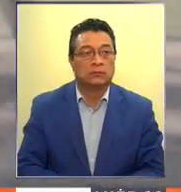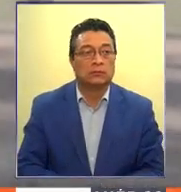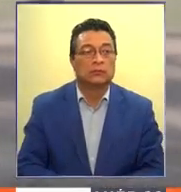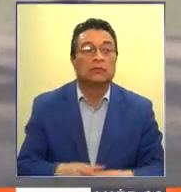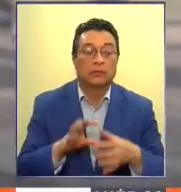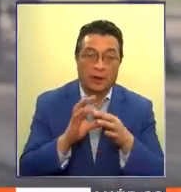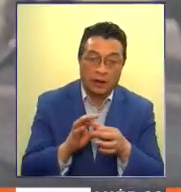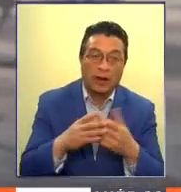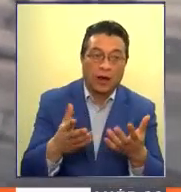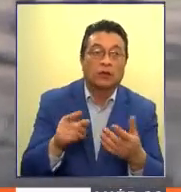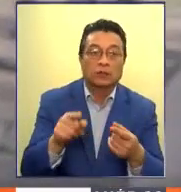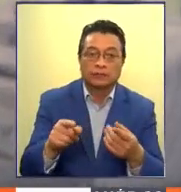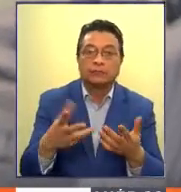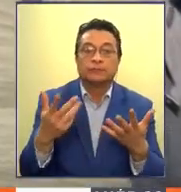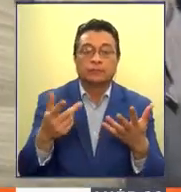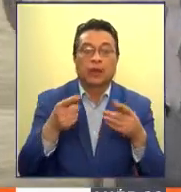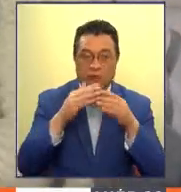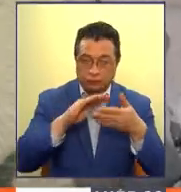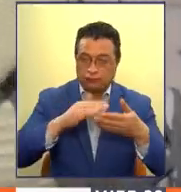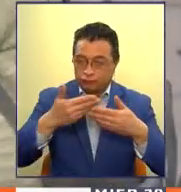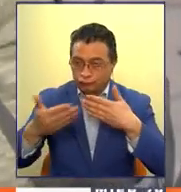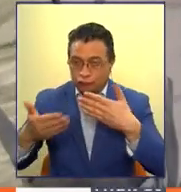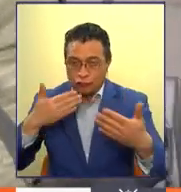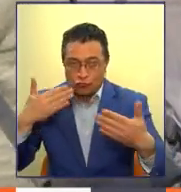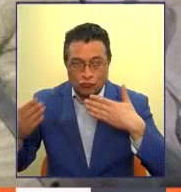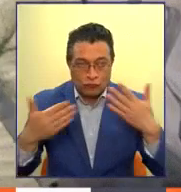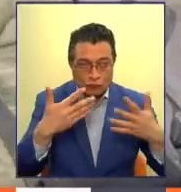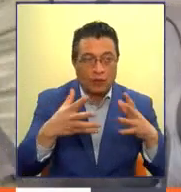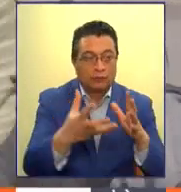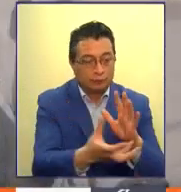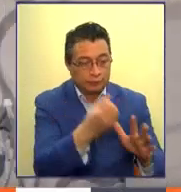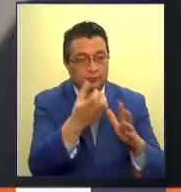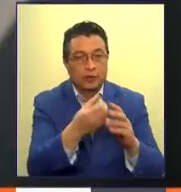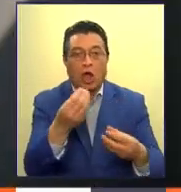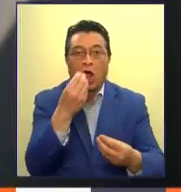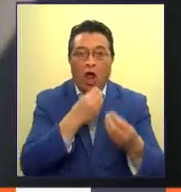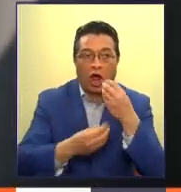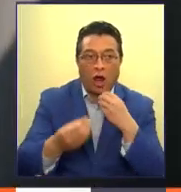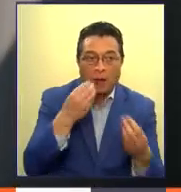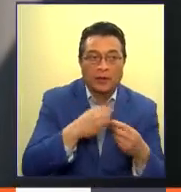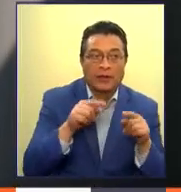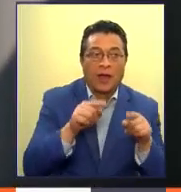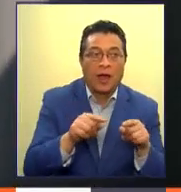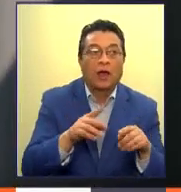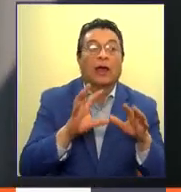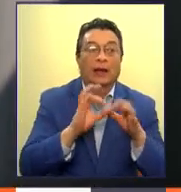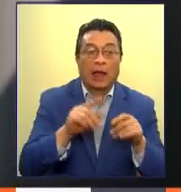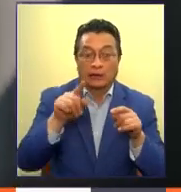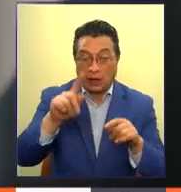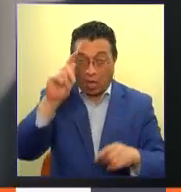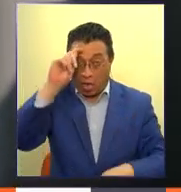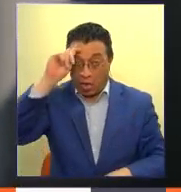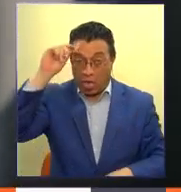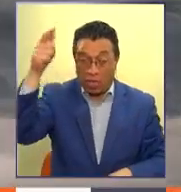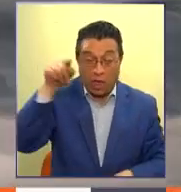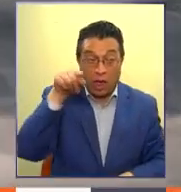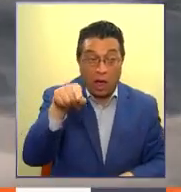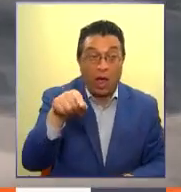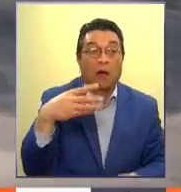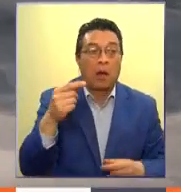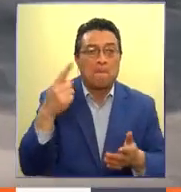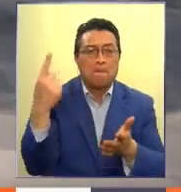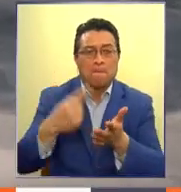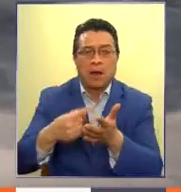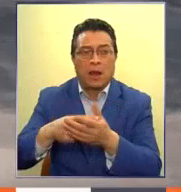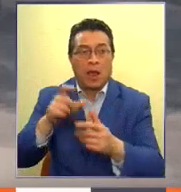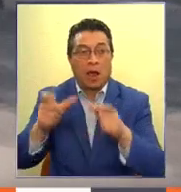Es el resultado de una cadena solidaria basada en el rescate y la donación de alimentos. Gracias a esta iniciativa, miles de personas, como